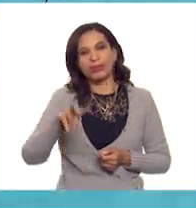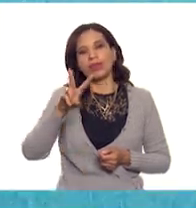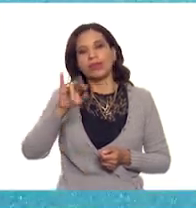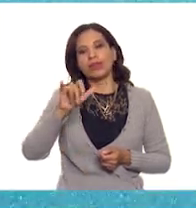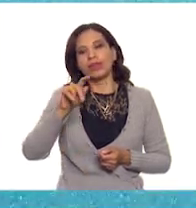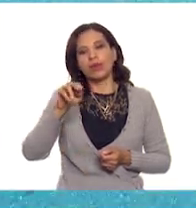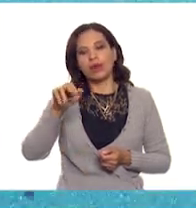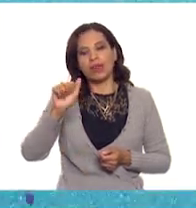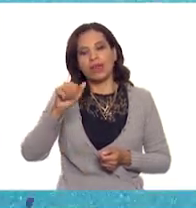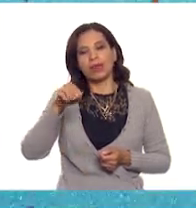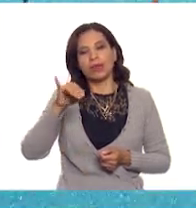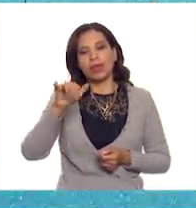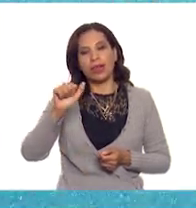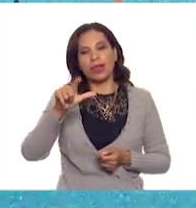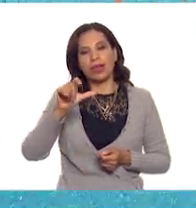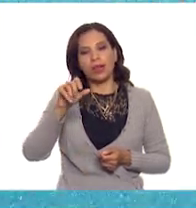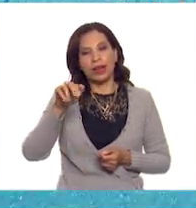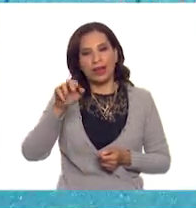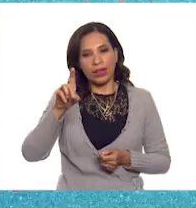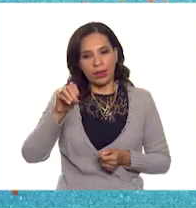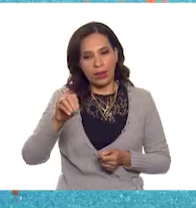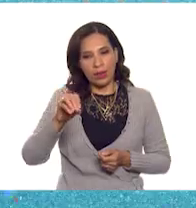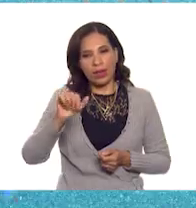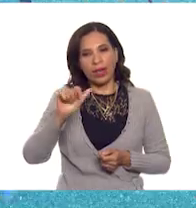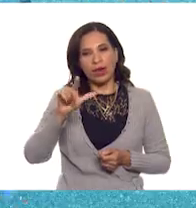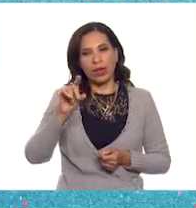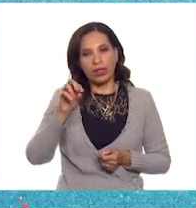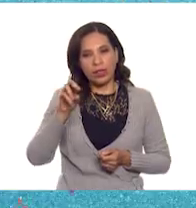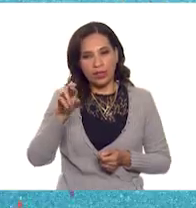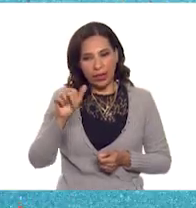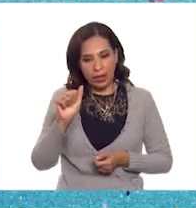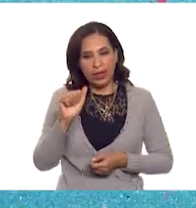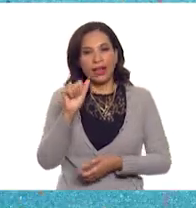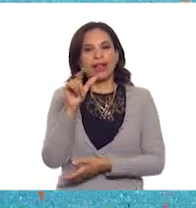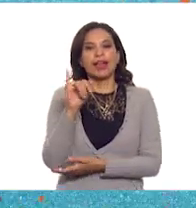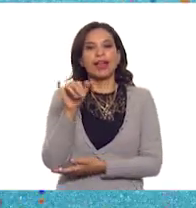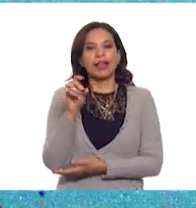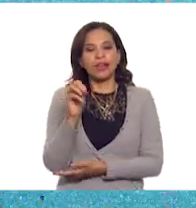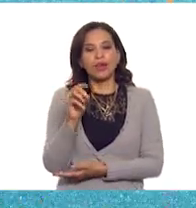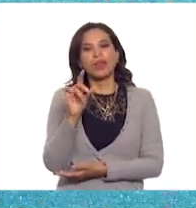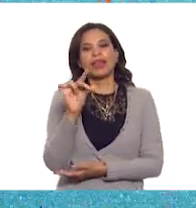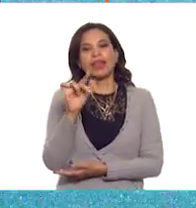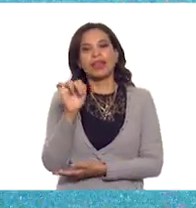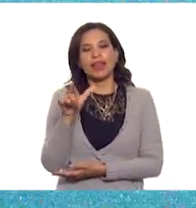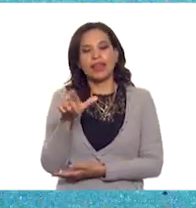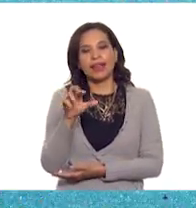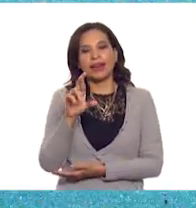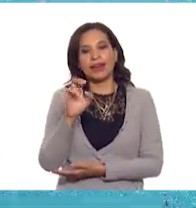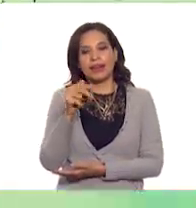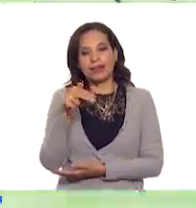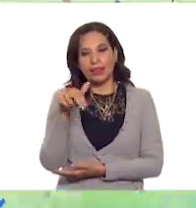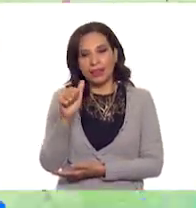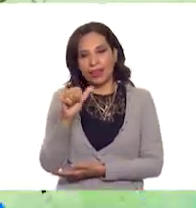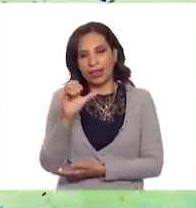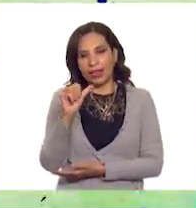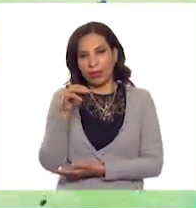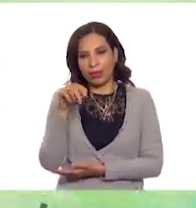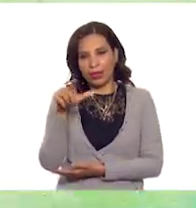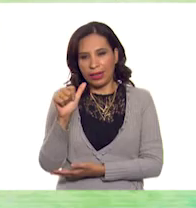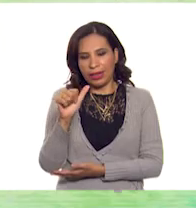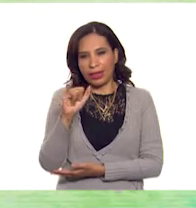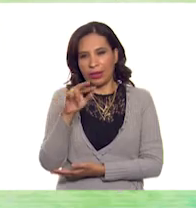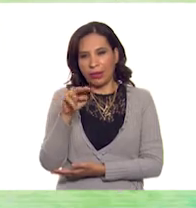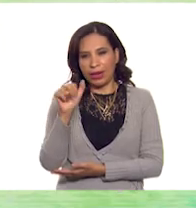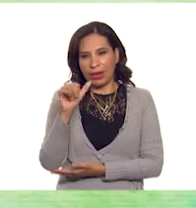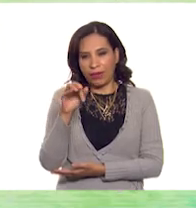a Mía, Leonardo Sánchez, Alondra, Alejandro, Daniel, Regina, Camila,